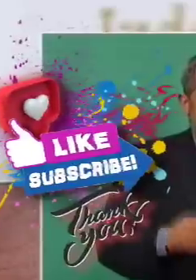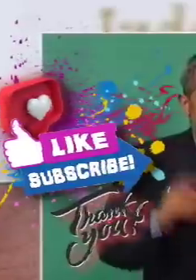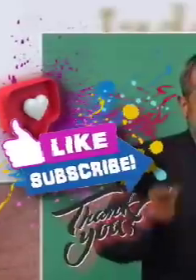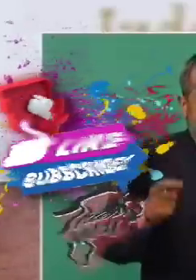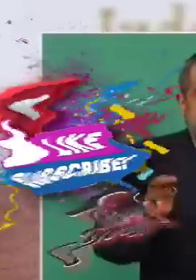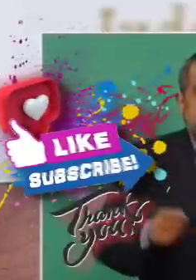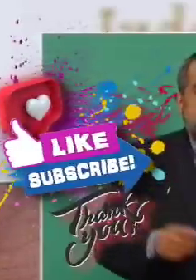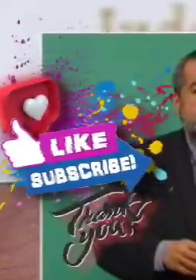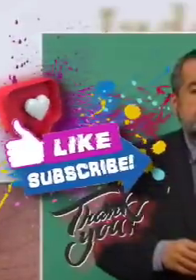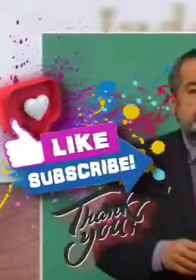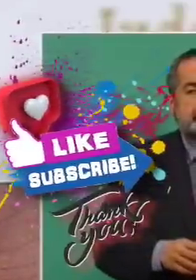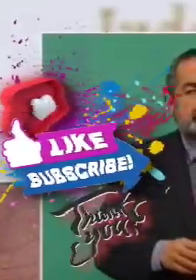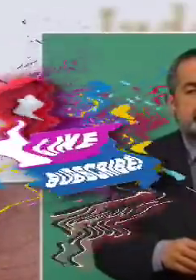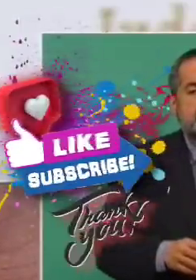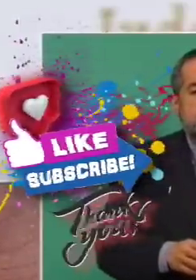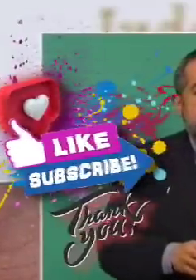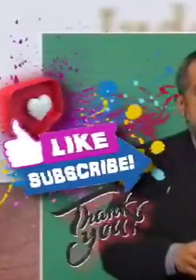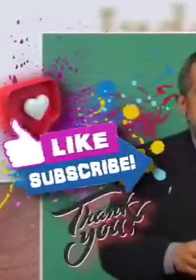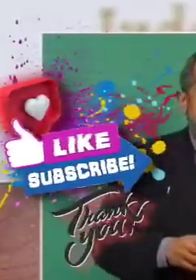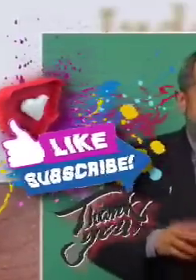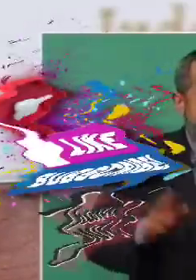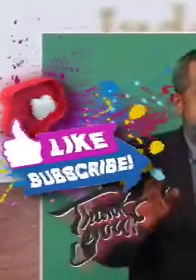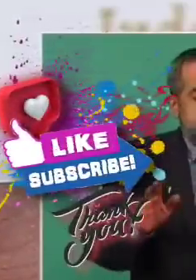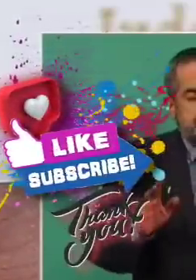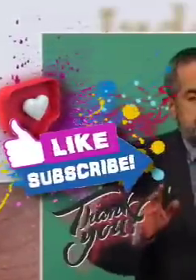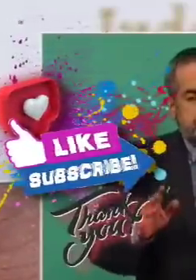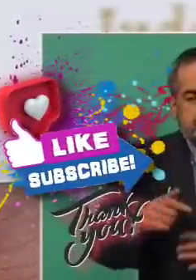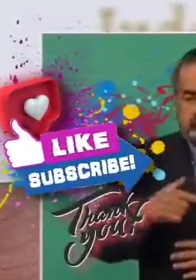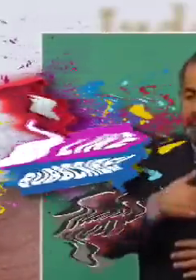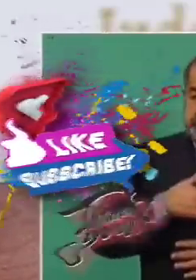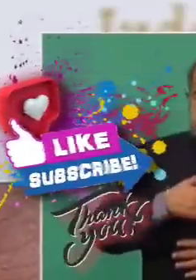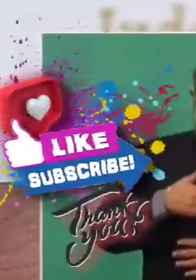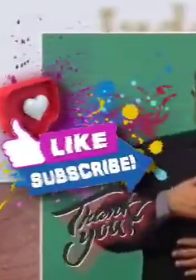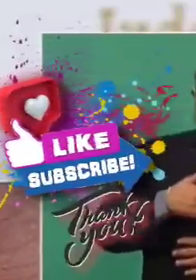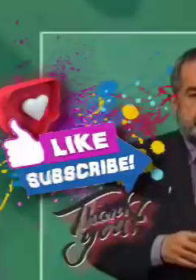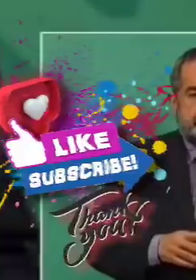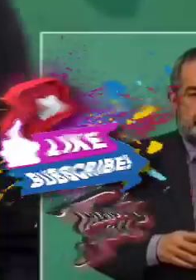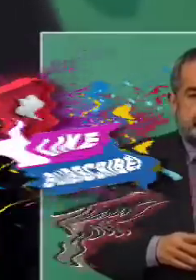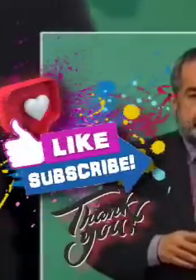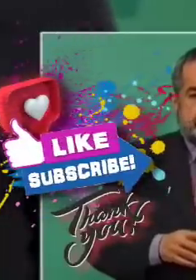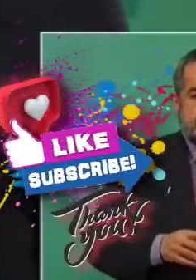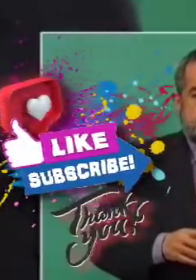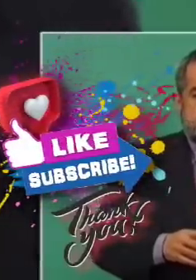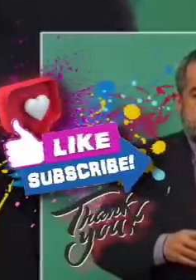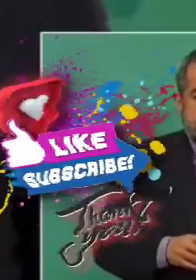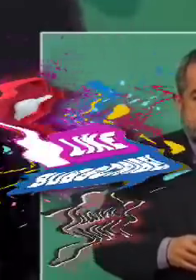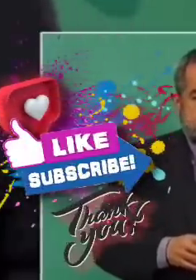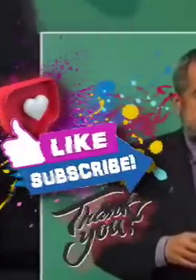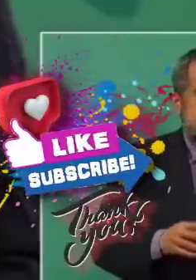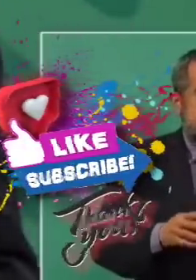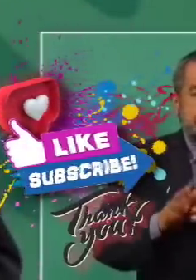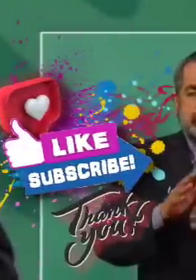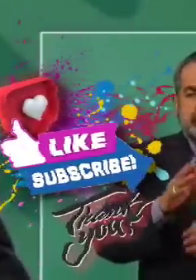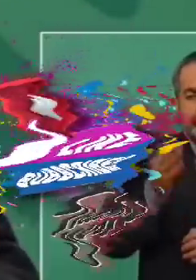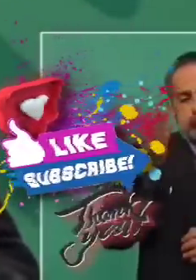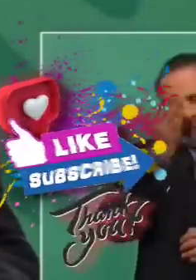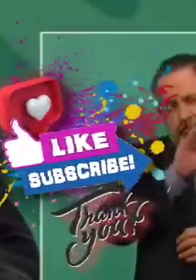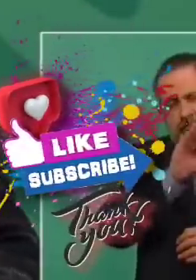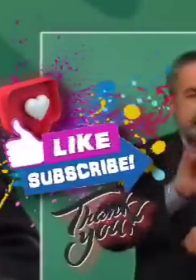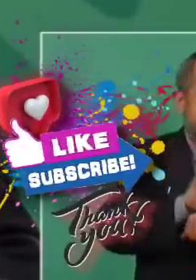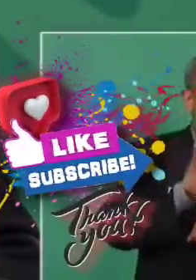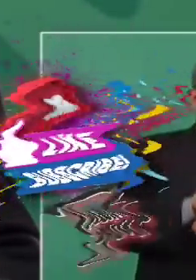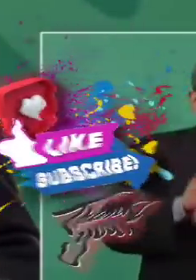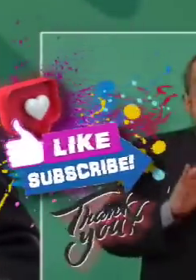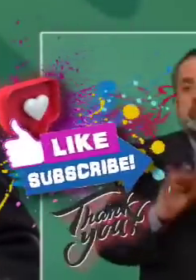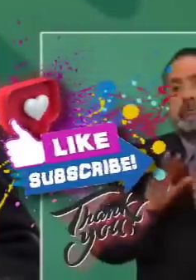Entonces, no nos gusta a nosotros ser comparsa.